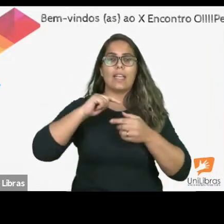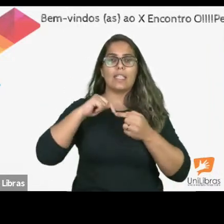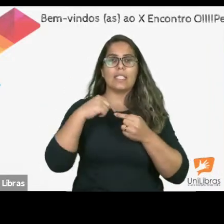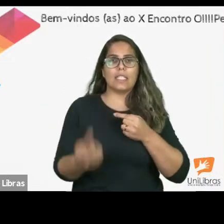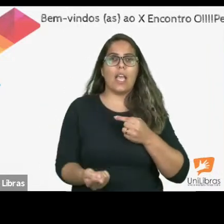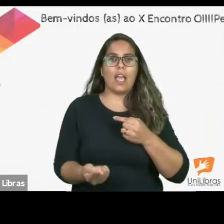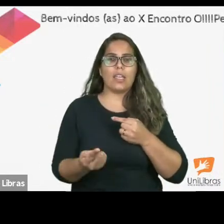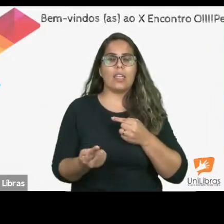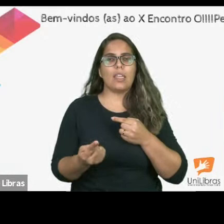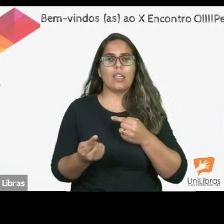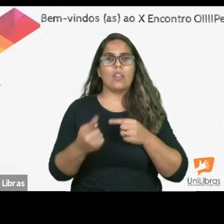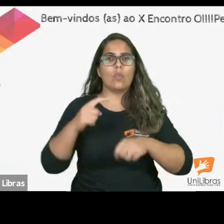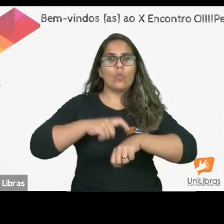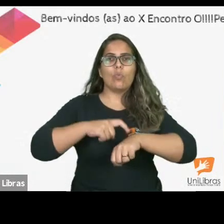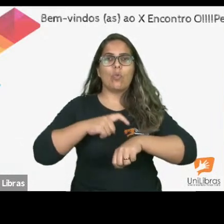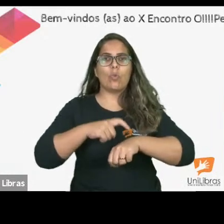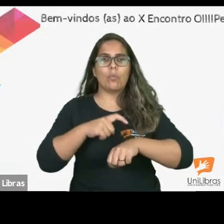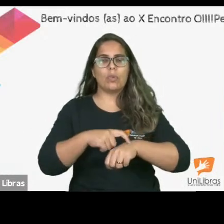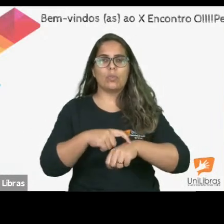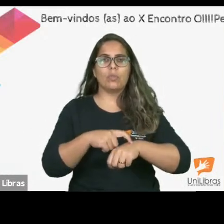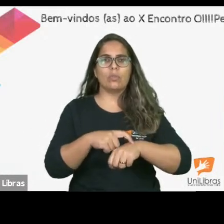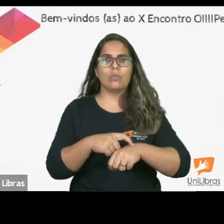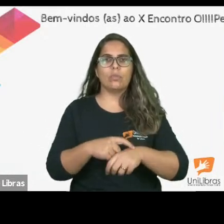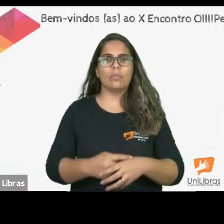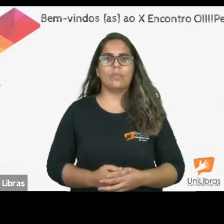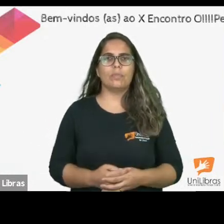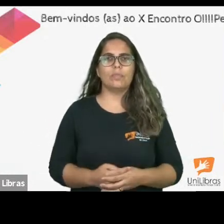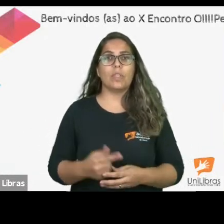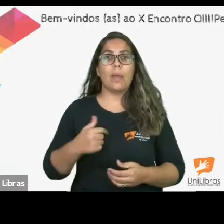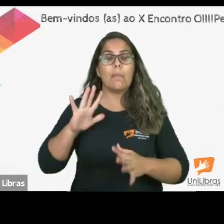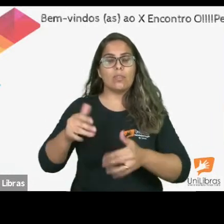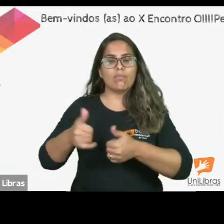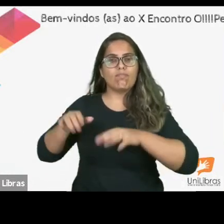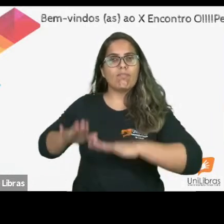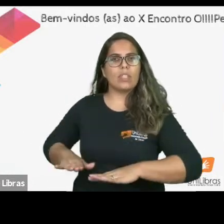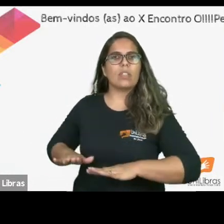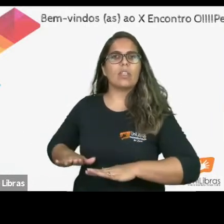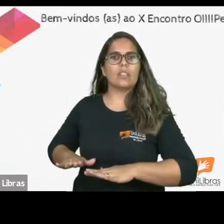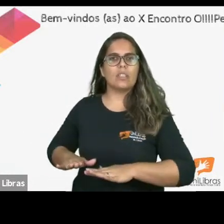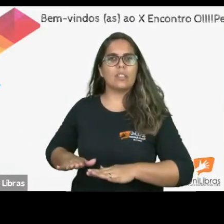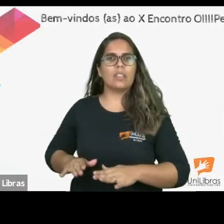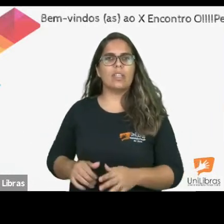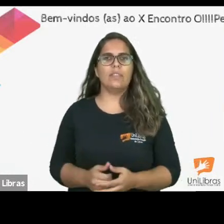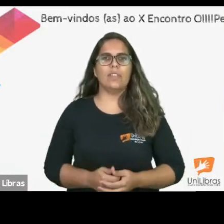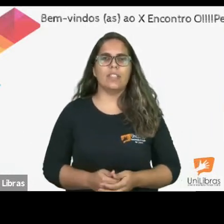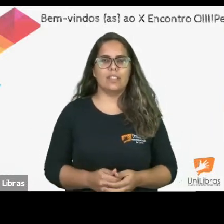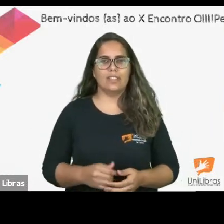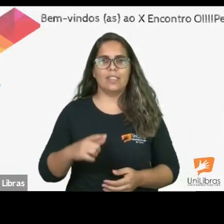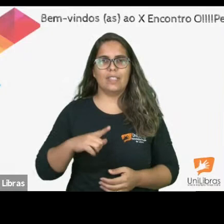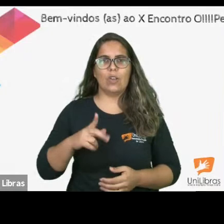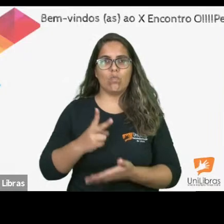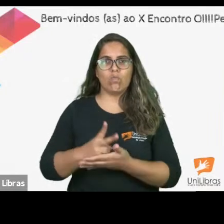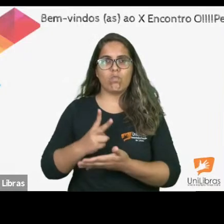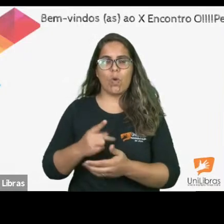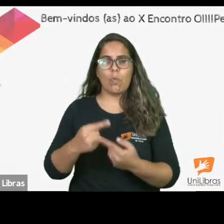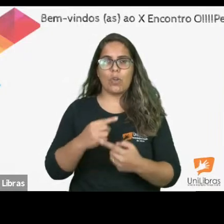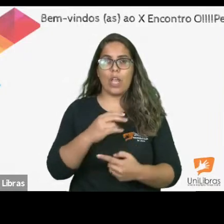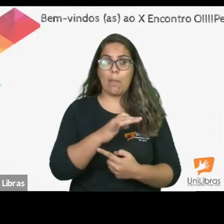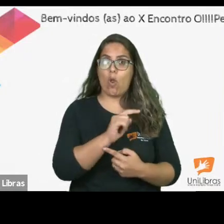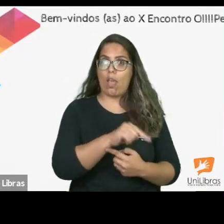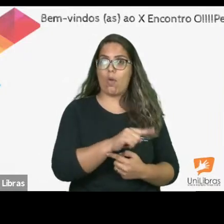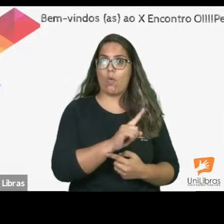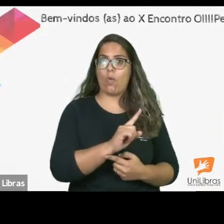pertenecen al torbellino, después ya no. Y el torbellino permanece, porque el torbellino es la relación cinética entre las moléculas, no las